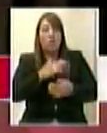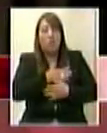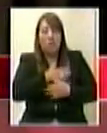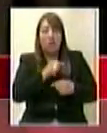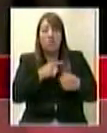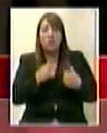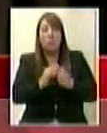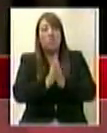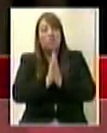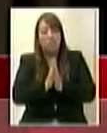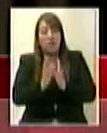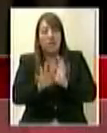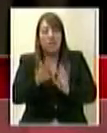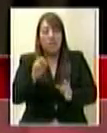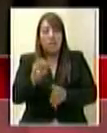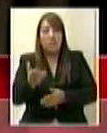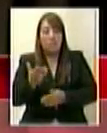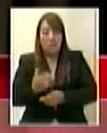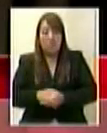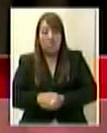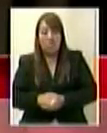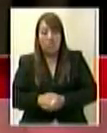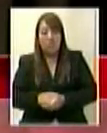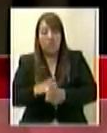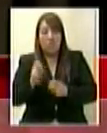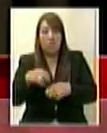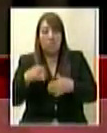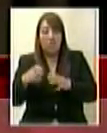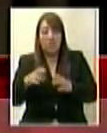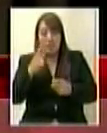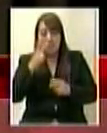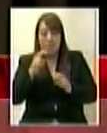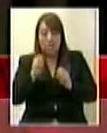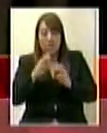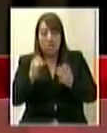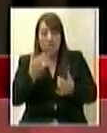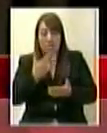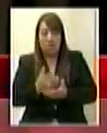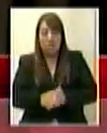corazón para que retiren esa solicitud y este tema pueda ser visto el día de hoy. Muchas gracias.